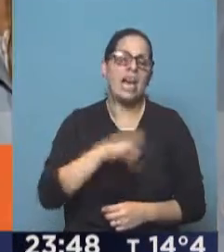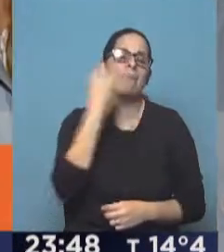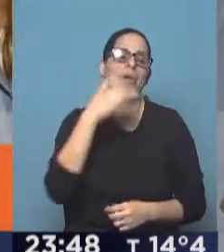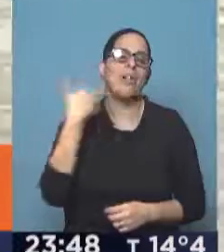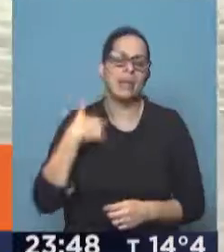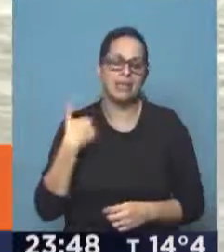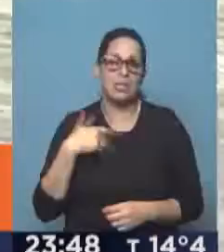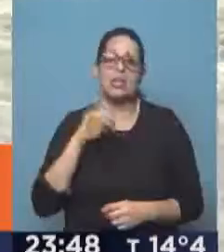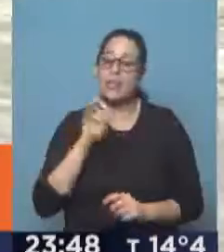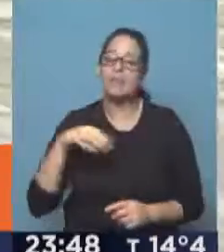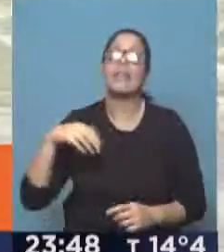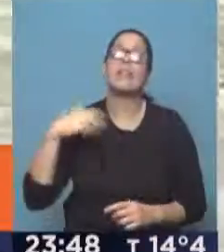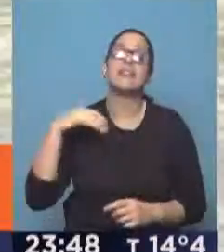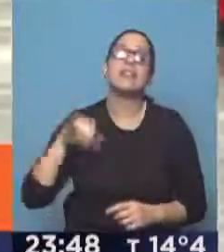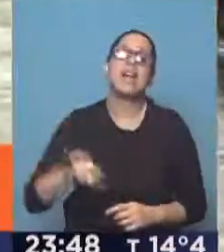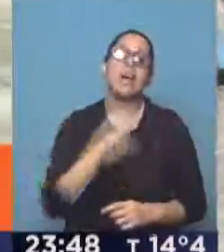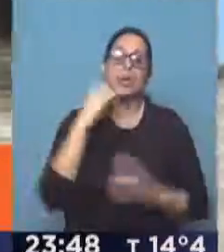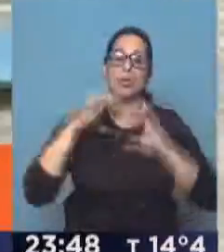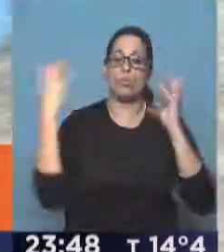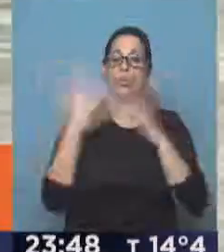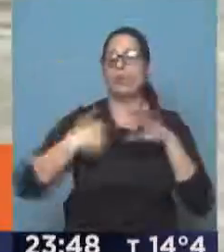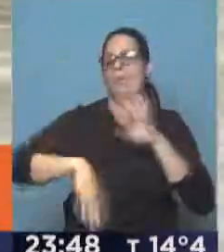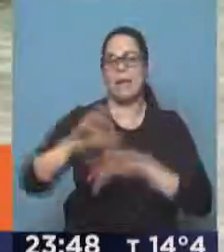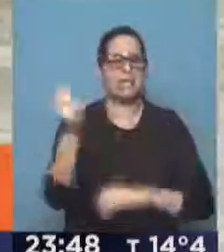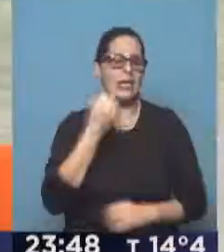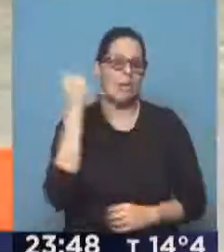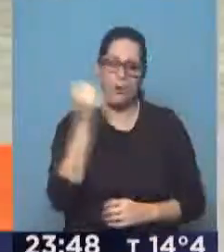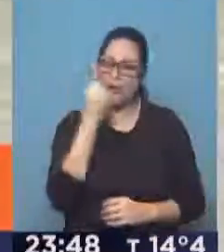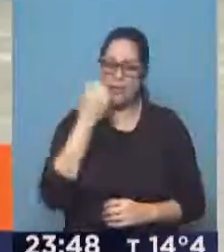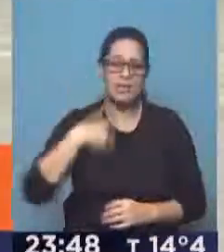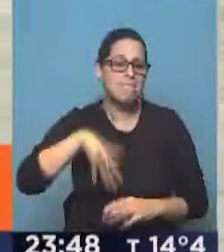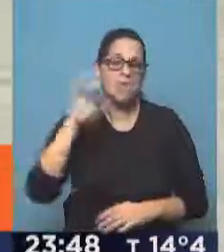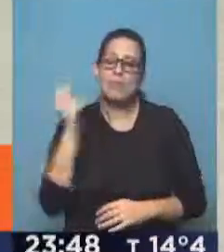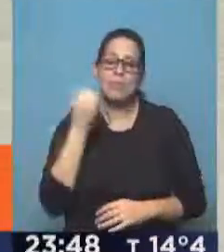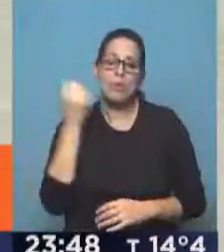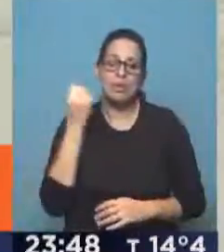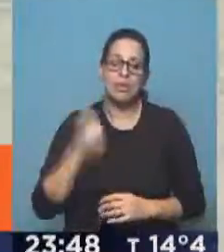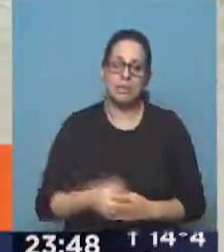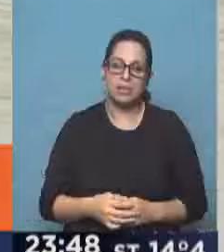Pero quedaste campeón del mundo, eso es más importante que 10 veces, 100 veces argentino.